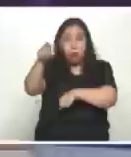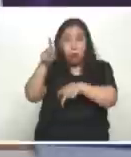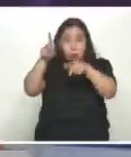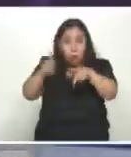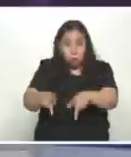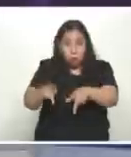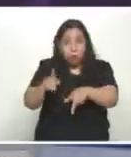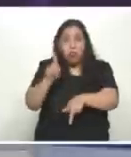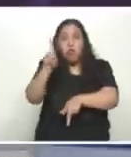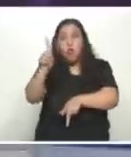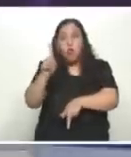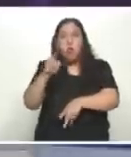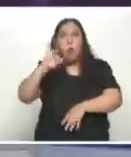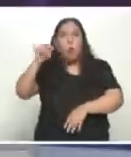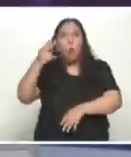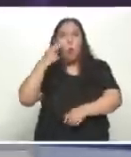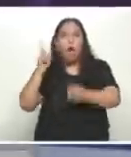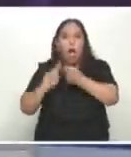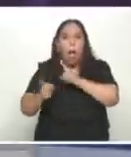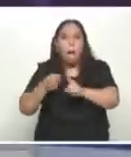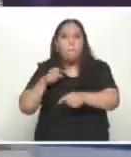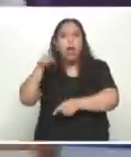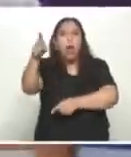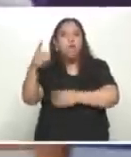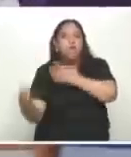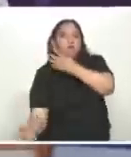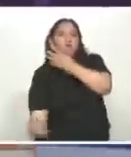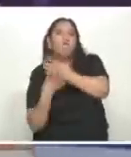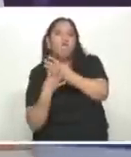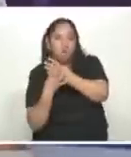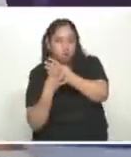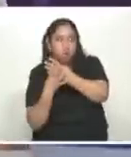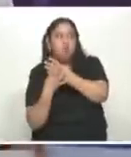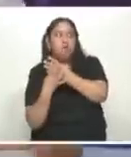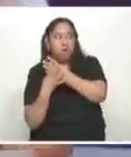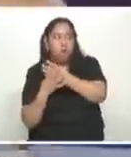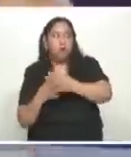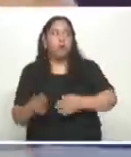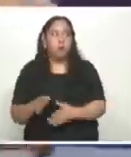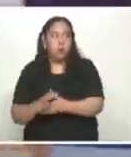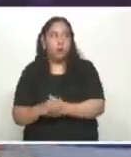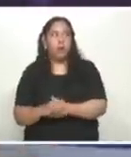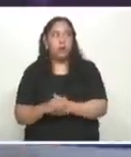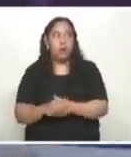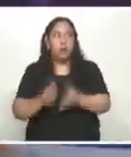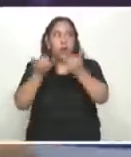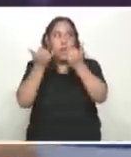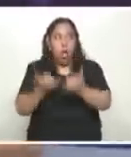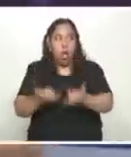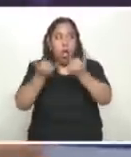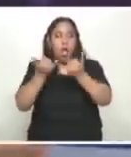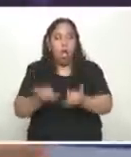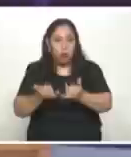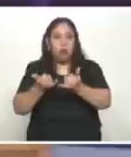Entonces, el problema es que aquí quien se va medio desviando, usted ha escuchado a la